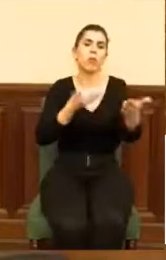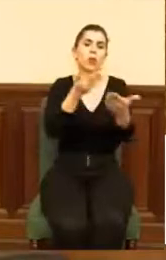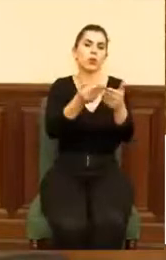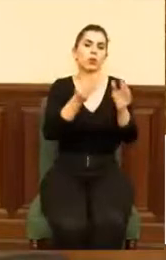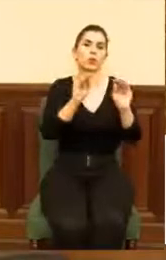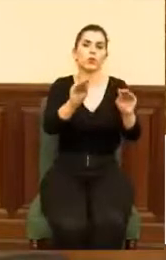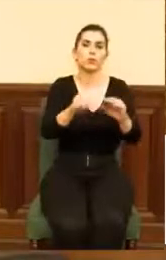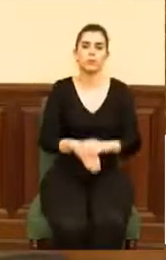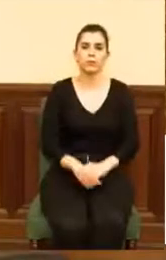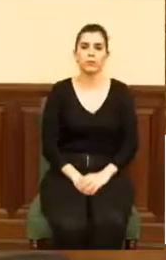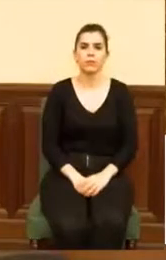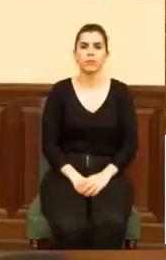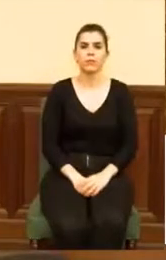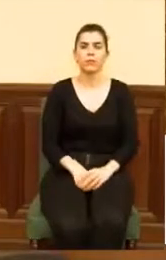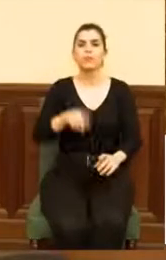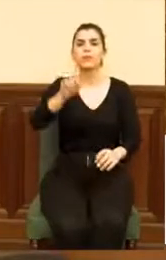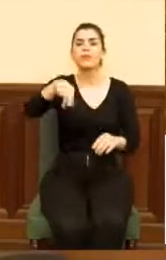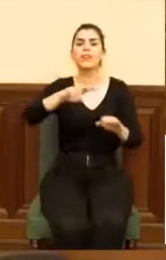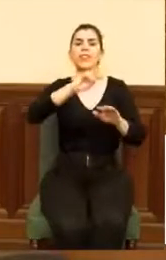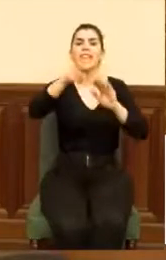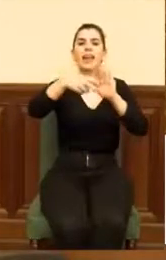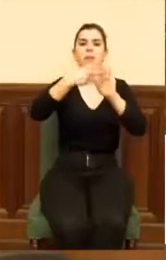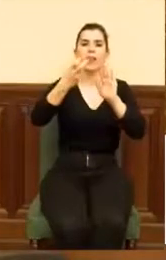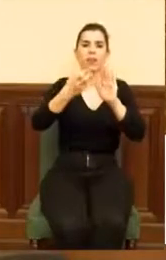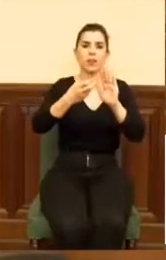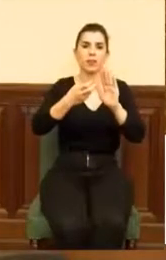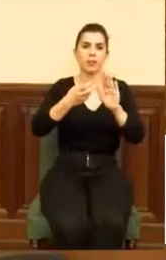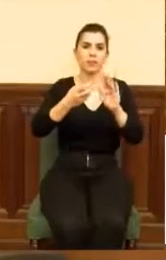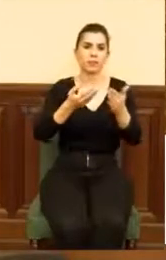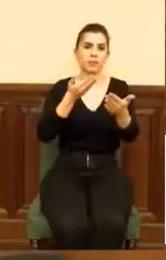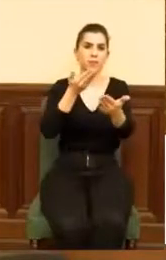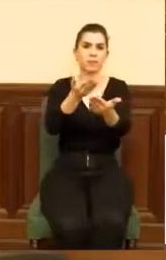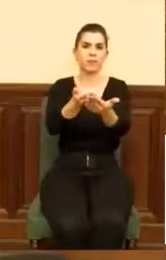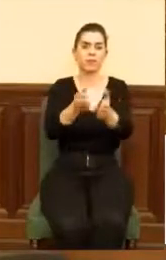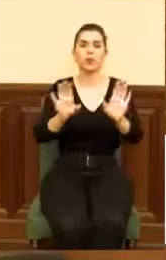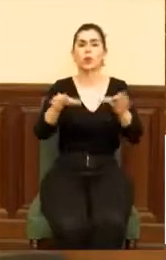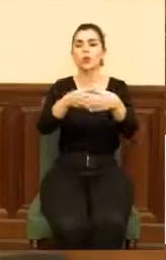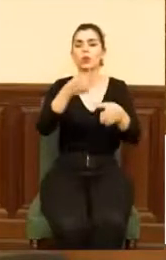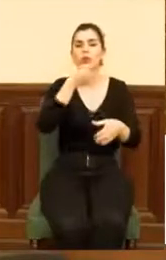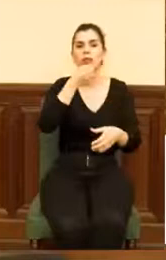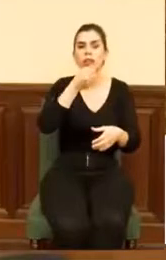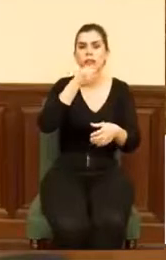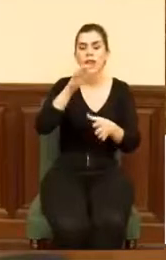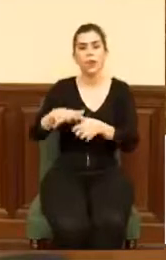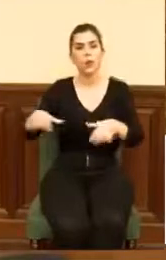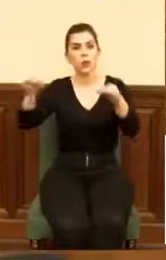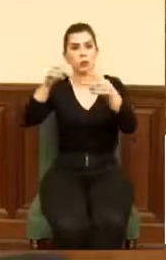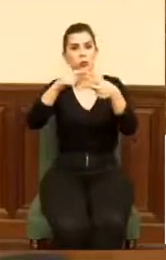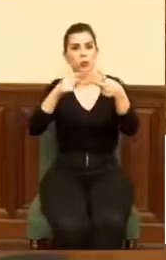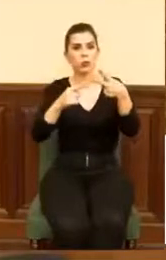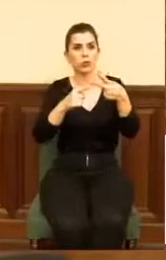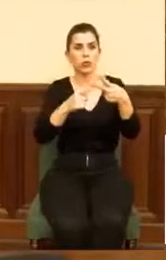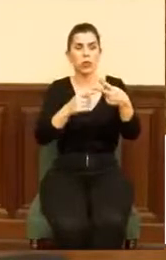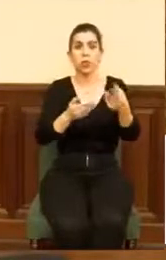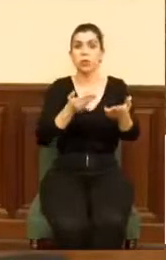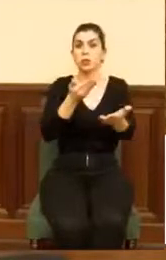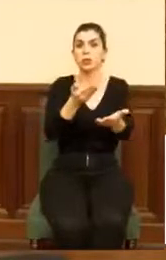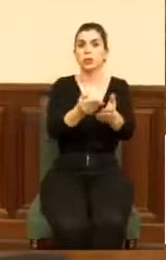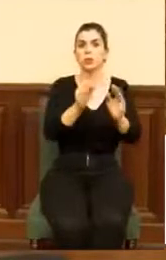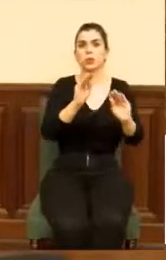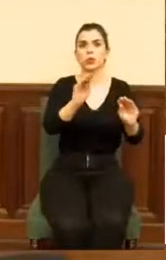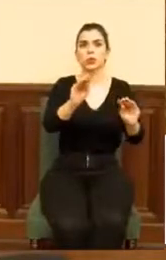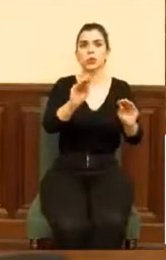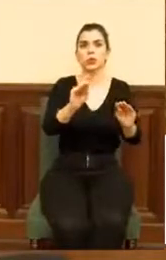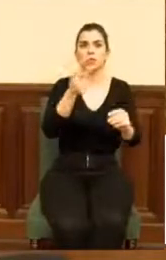Y respecto a la enmienda que plantea el PSOE, el Partido Socialista y Podemos, pues yo de verdad les pido a ustedes que